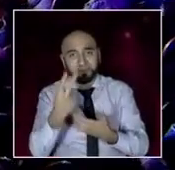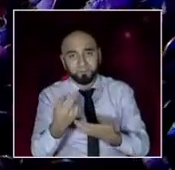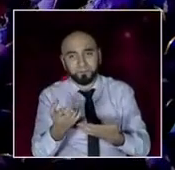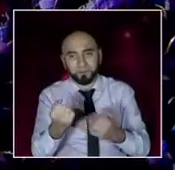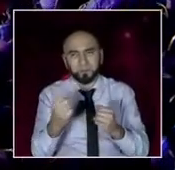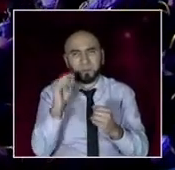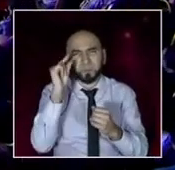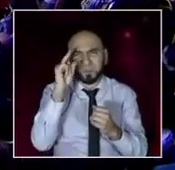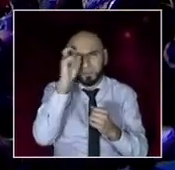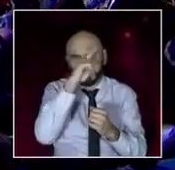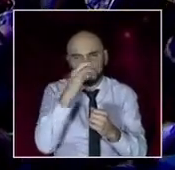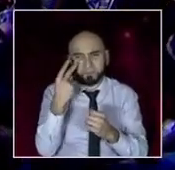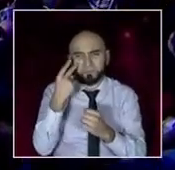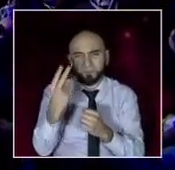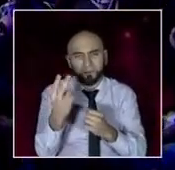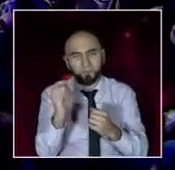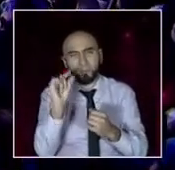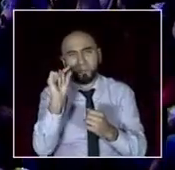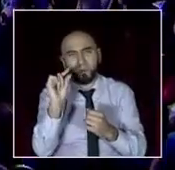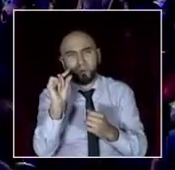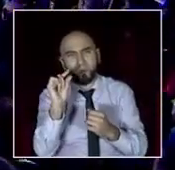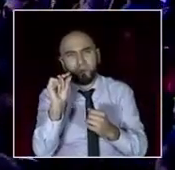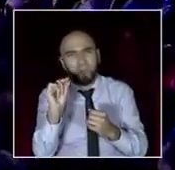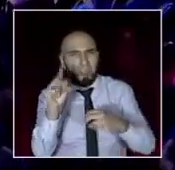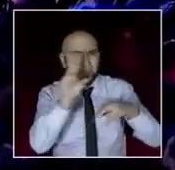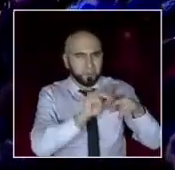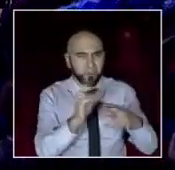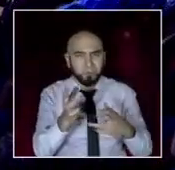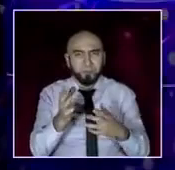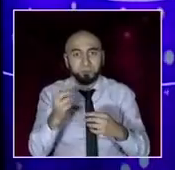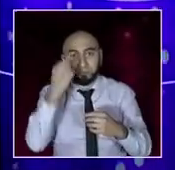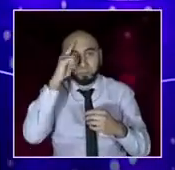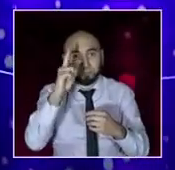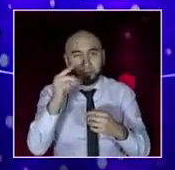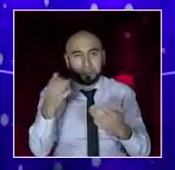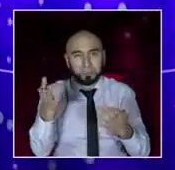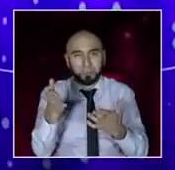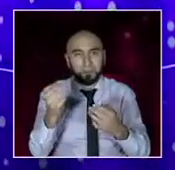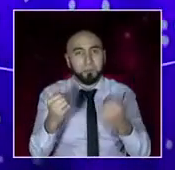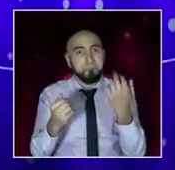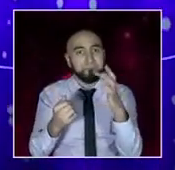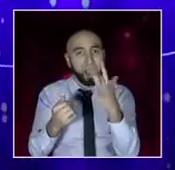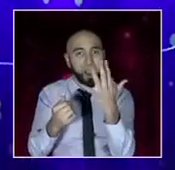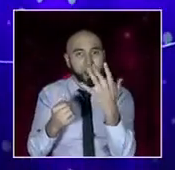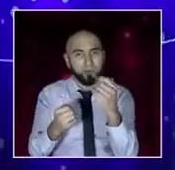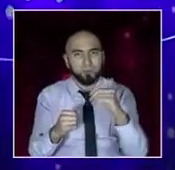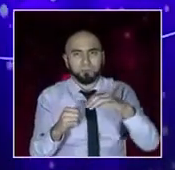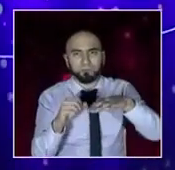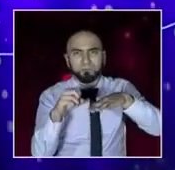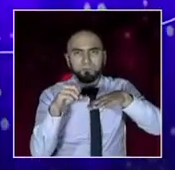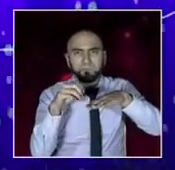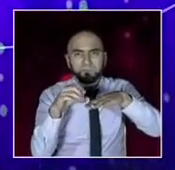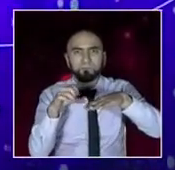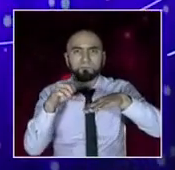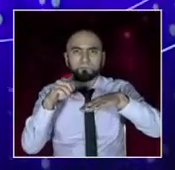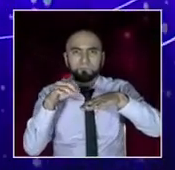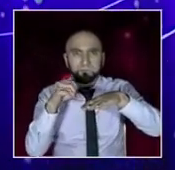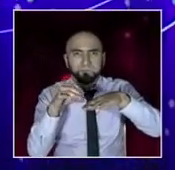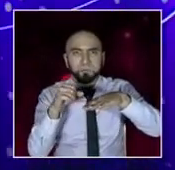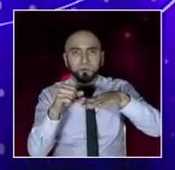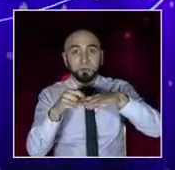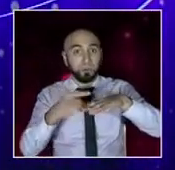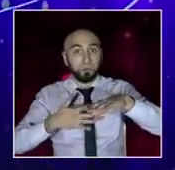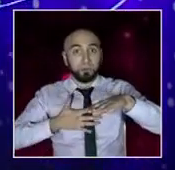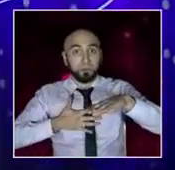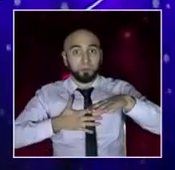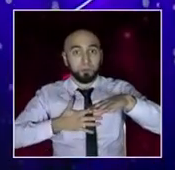ver, es un poco anticuado, pero esta mano parpadea cuando estamos midiendo